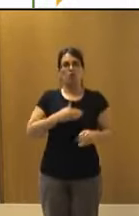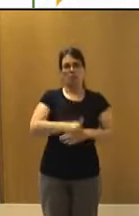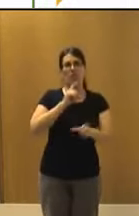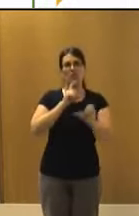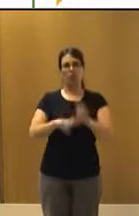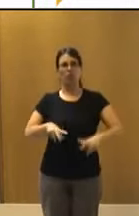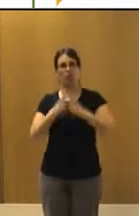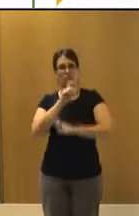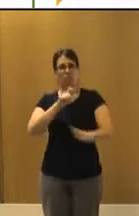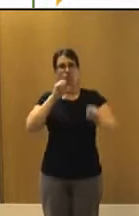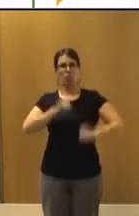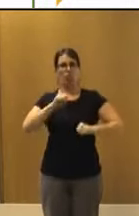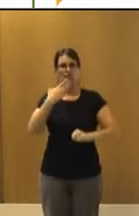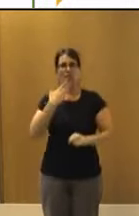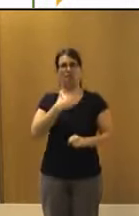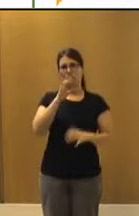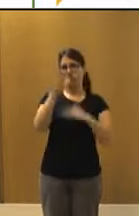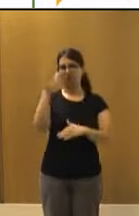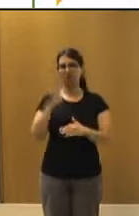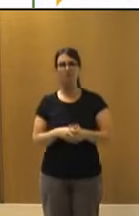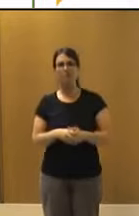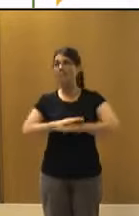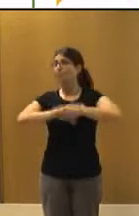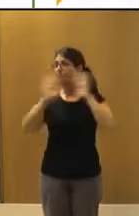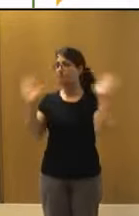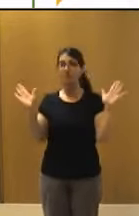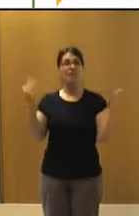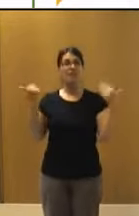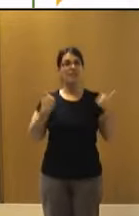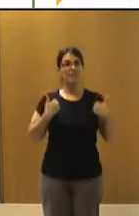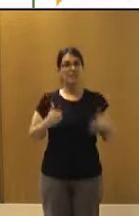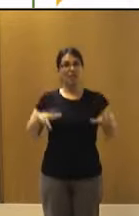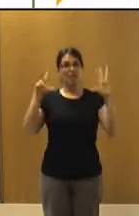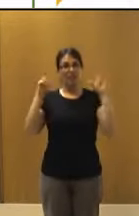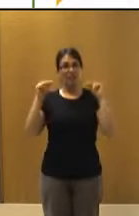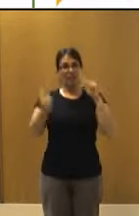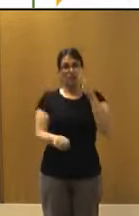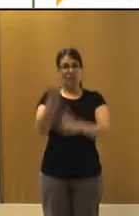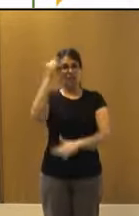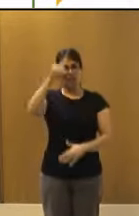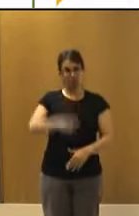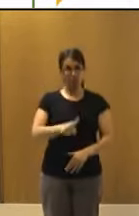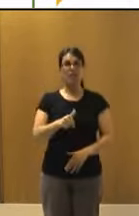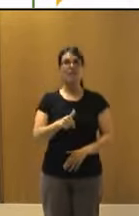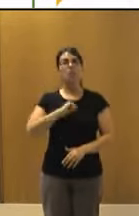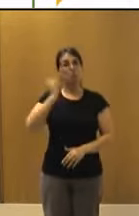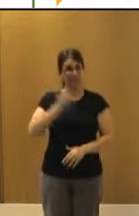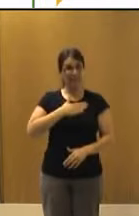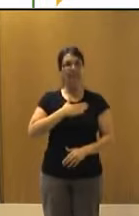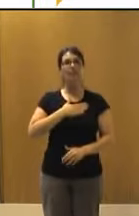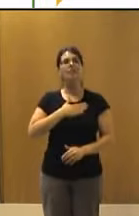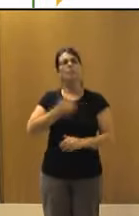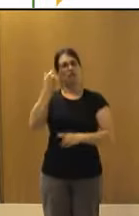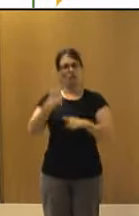de participación social de personas mayores de 50 años. Pues con esto damos por terminada la jornada de